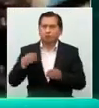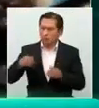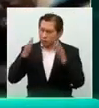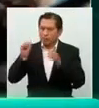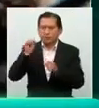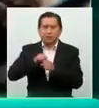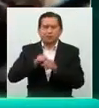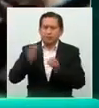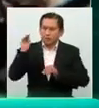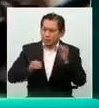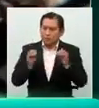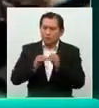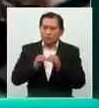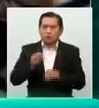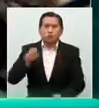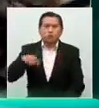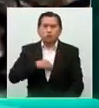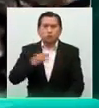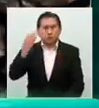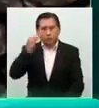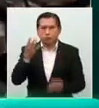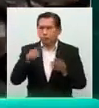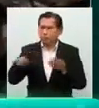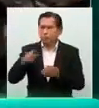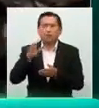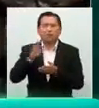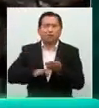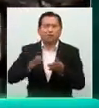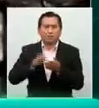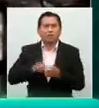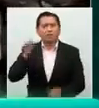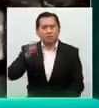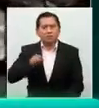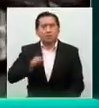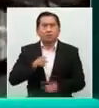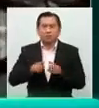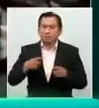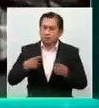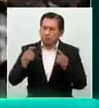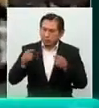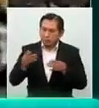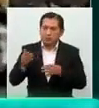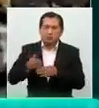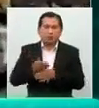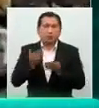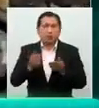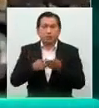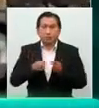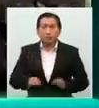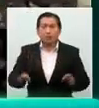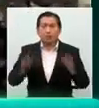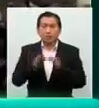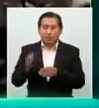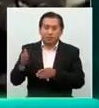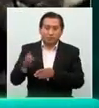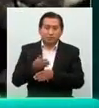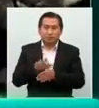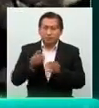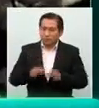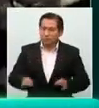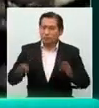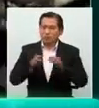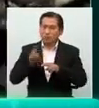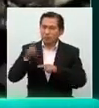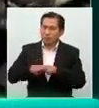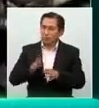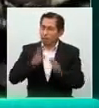trabajando, somos conscientes que nada es suficiente, pero estamos avanzando. Lo importante es avanzar, lo importante es sentarse y lo importante